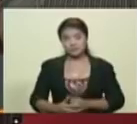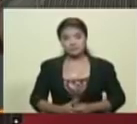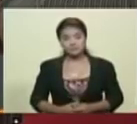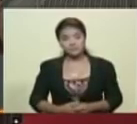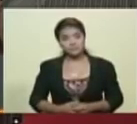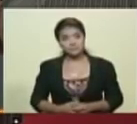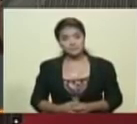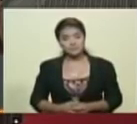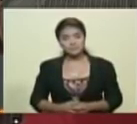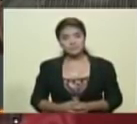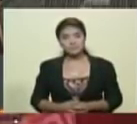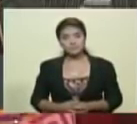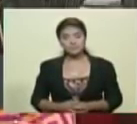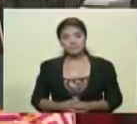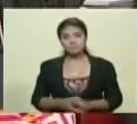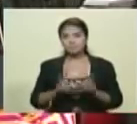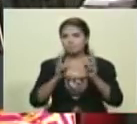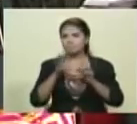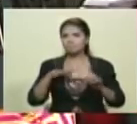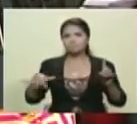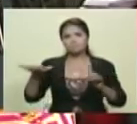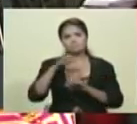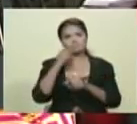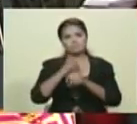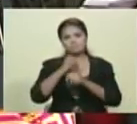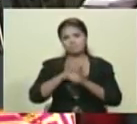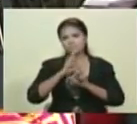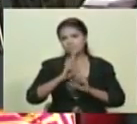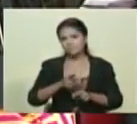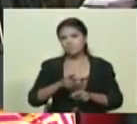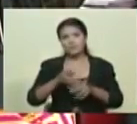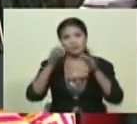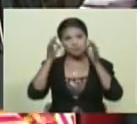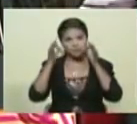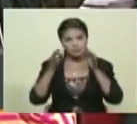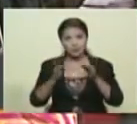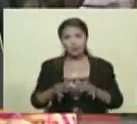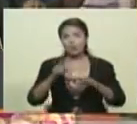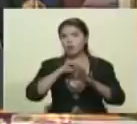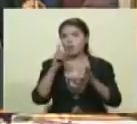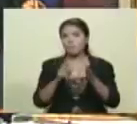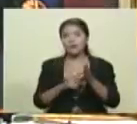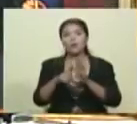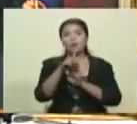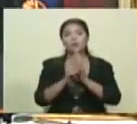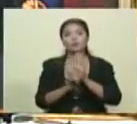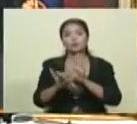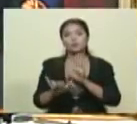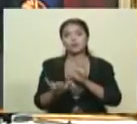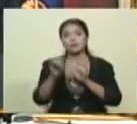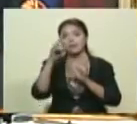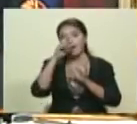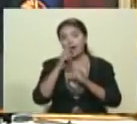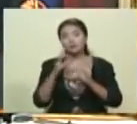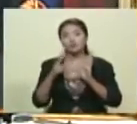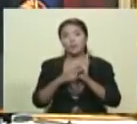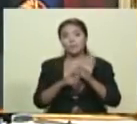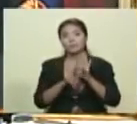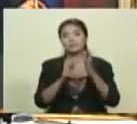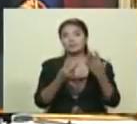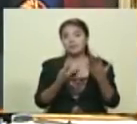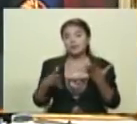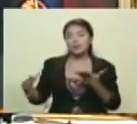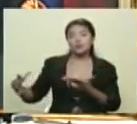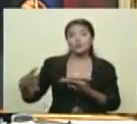Los tiempos, los ámbitos de acción, tengan la seguridad absoluta que la constituyente de 2017... recoge